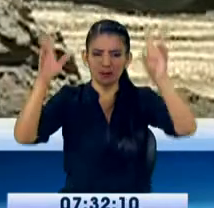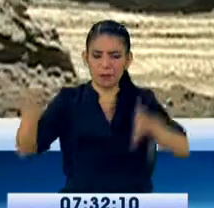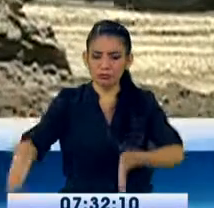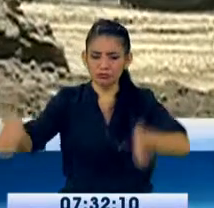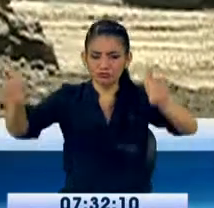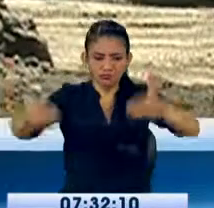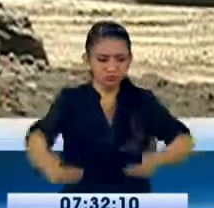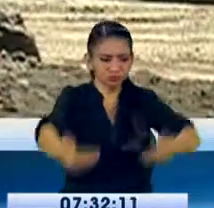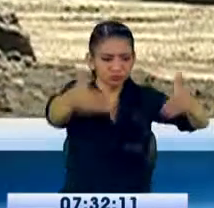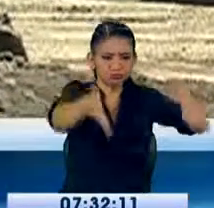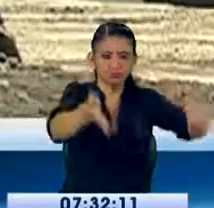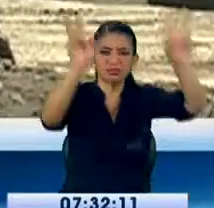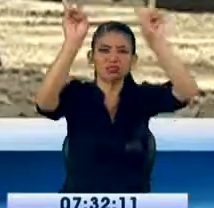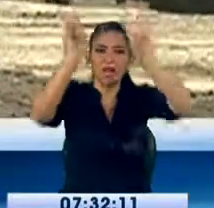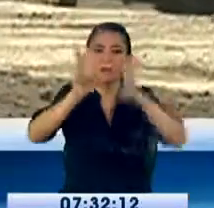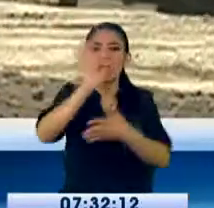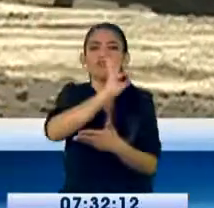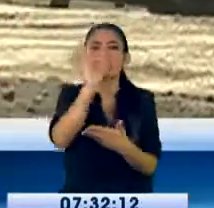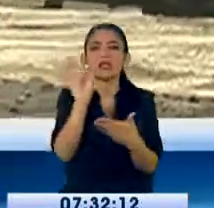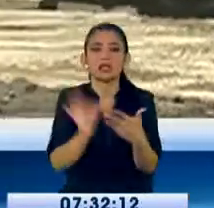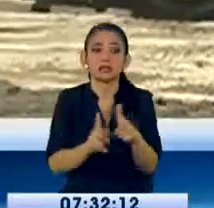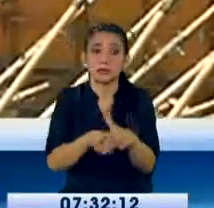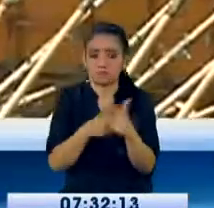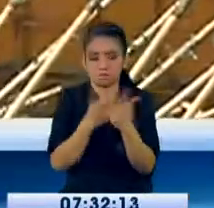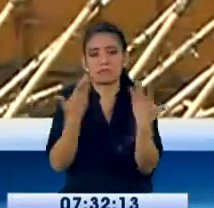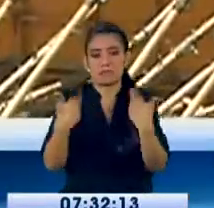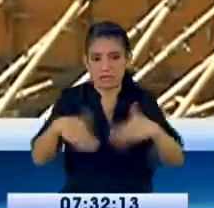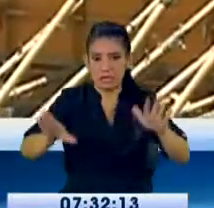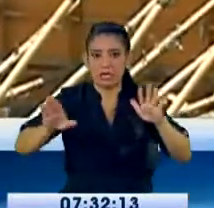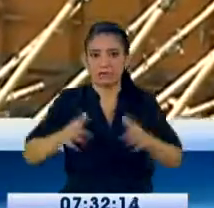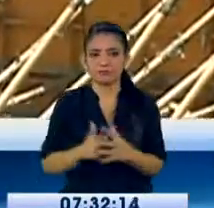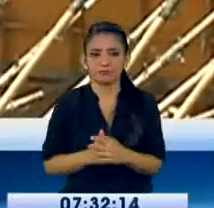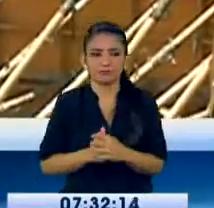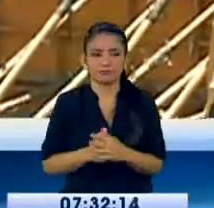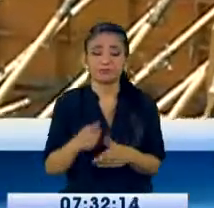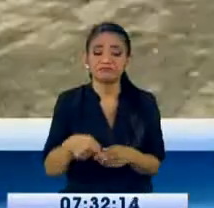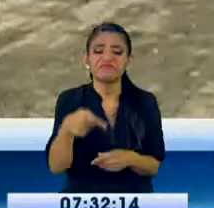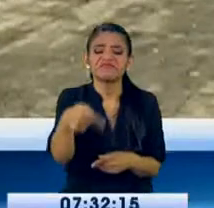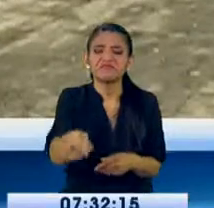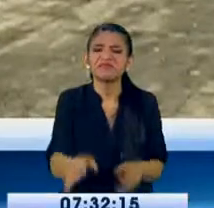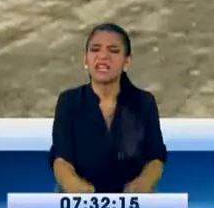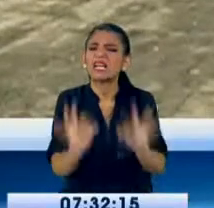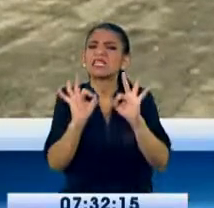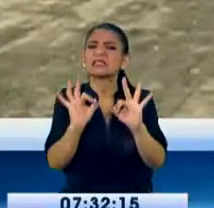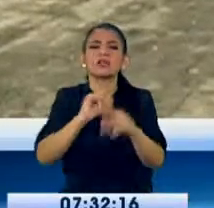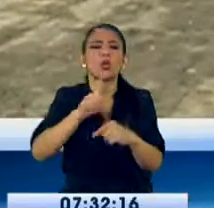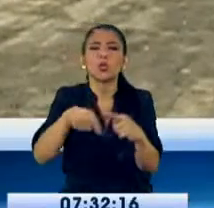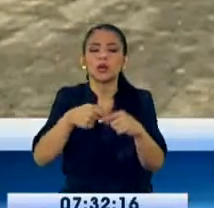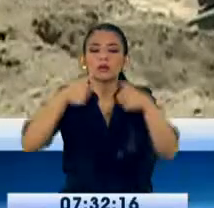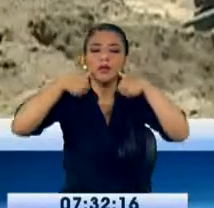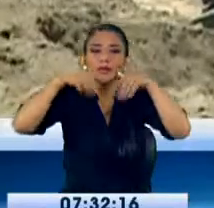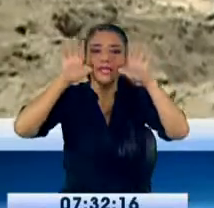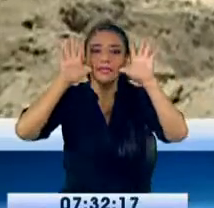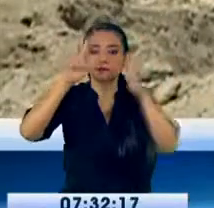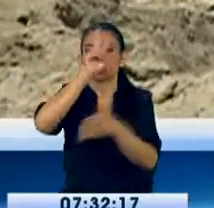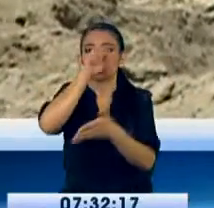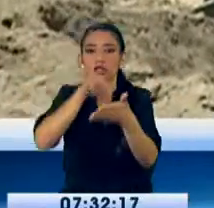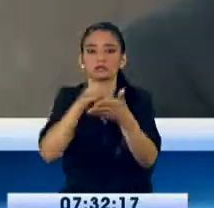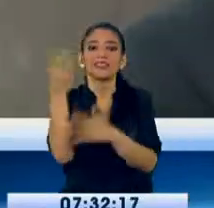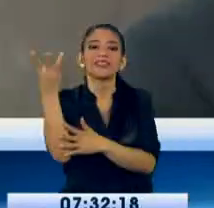financiera cuyos trabajos arrancaron en estos días y se prevé este lista para diciembre del